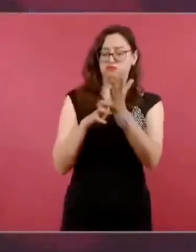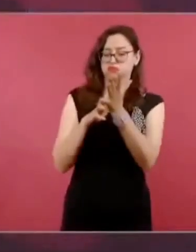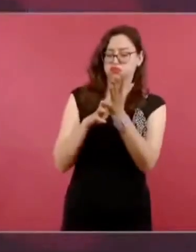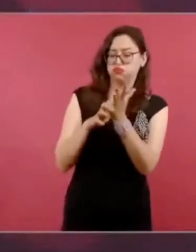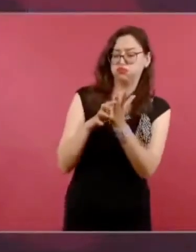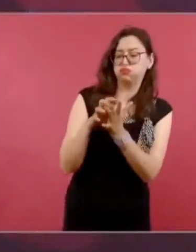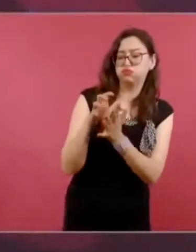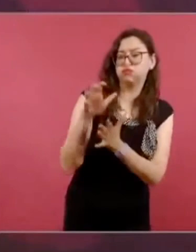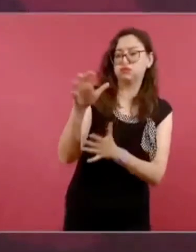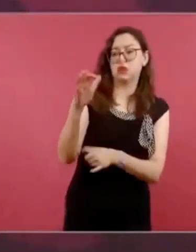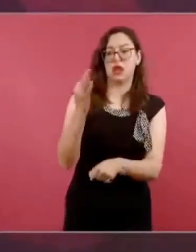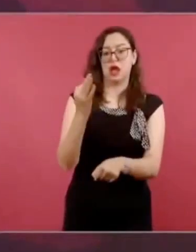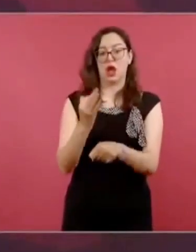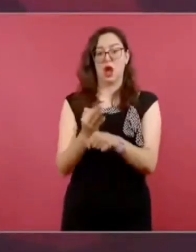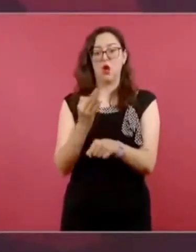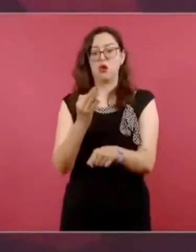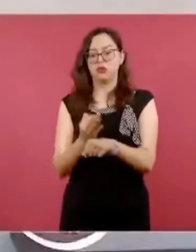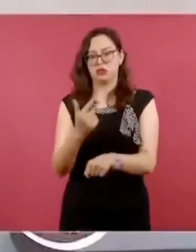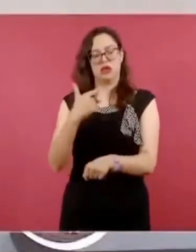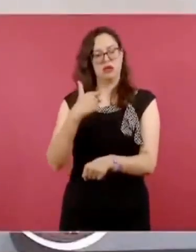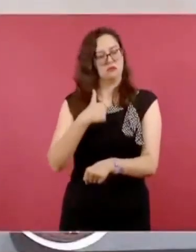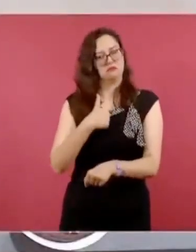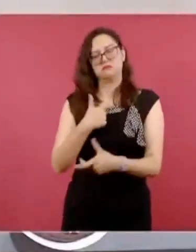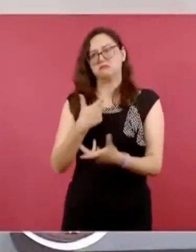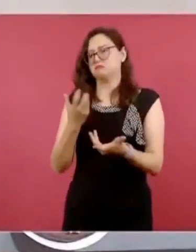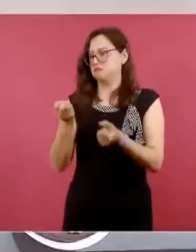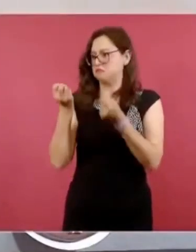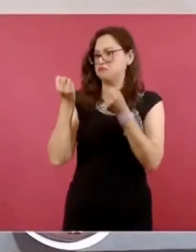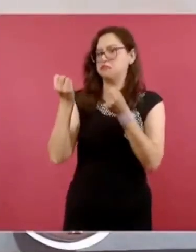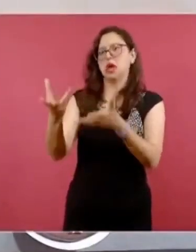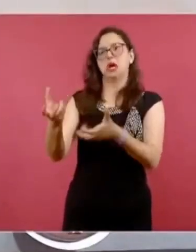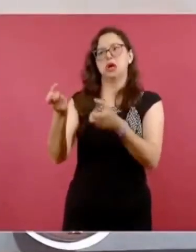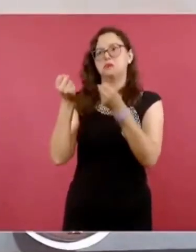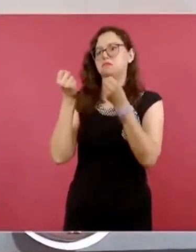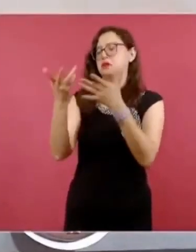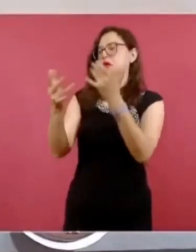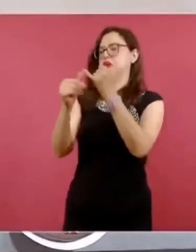eso me voy a ir muy tranquilo,